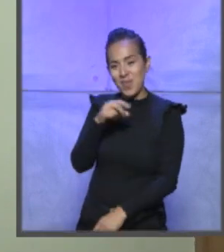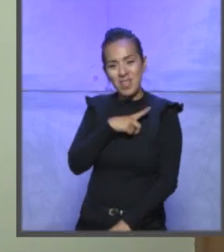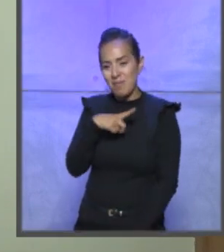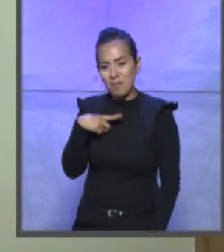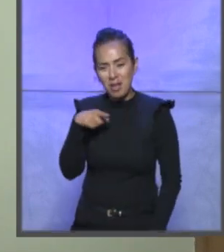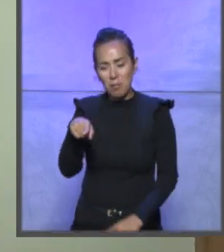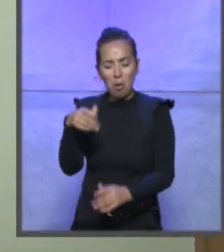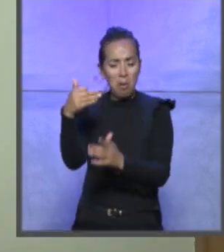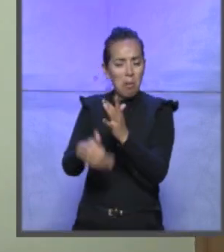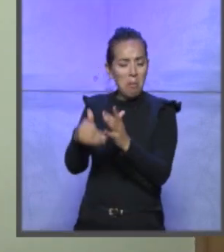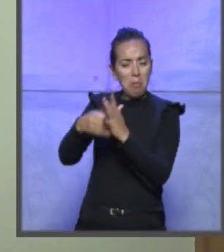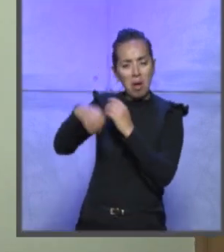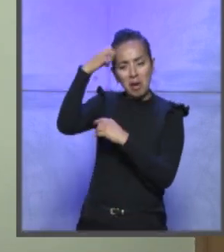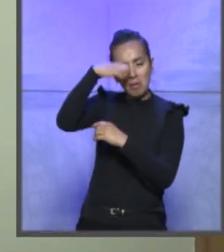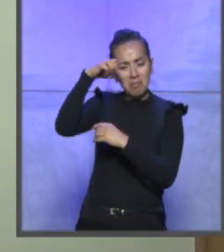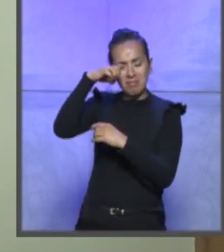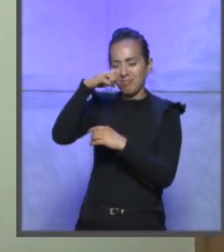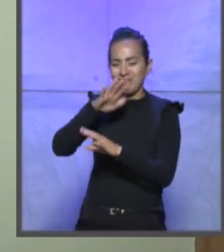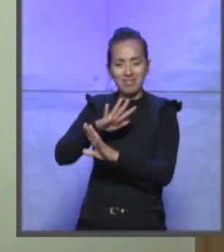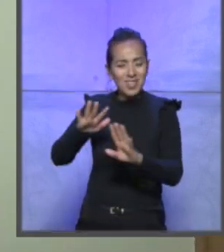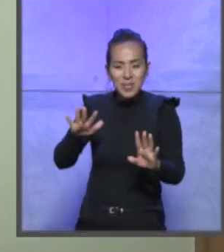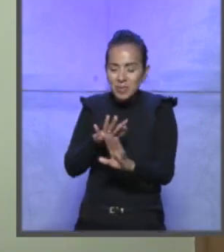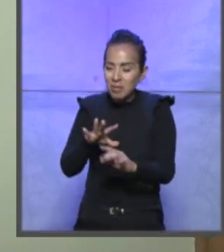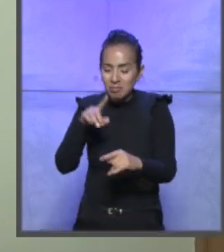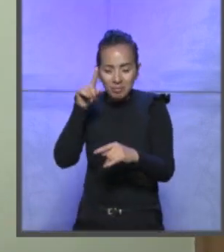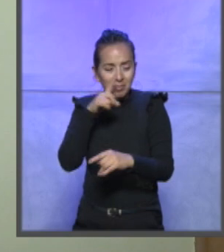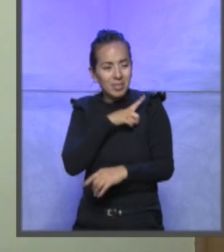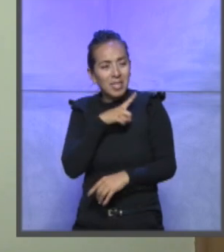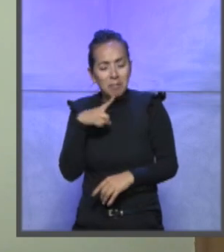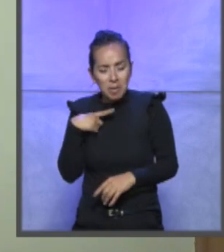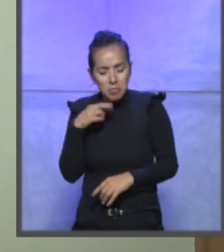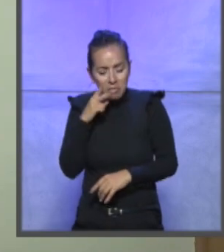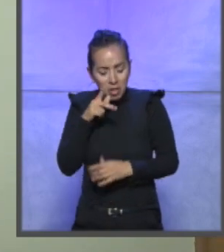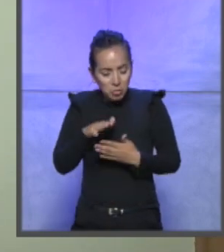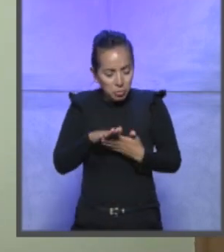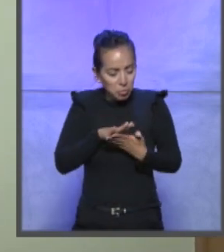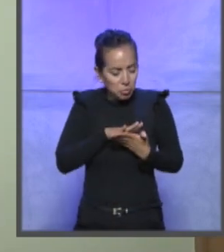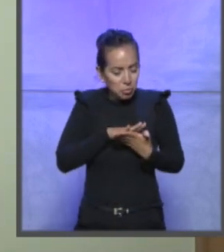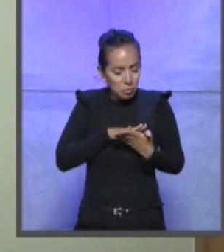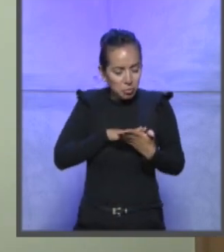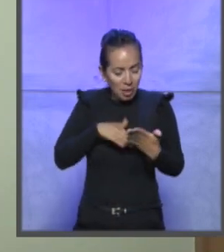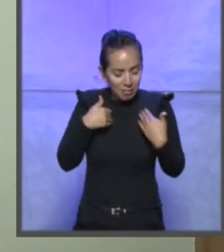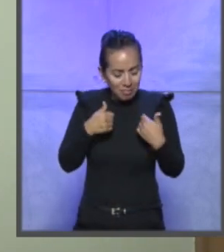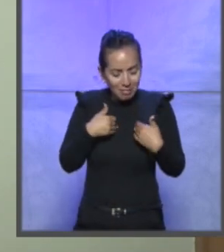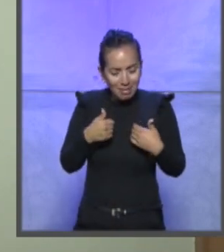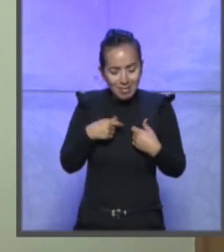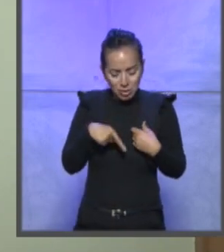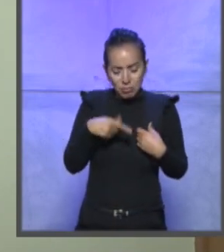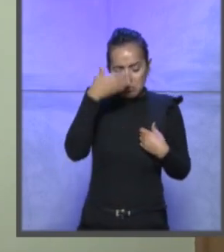joven que por falta de experiencia o por demás. Creo que debemos de ser humildes en nuestros